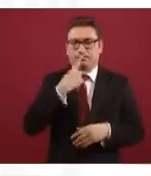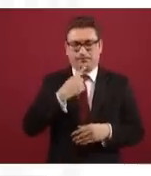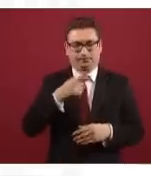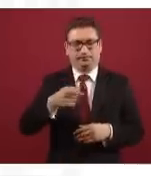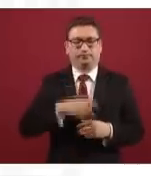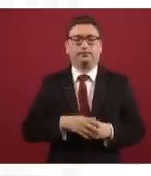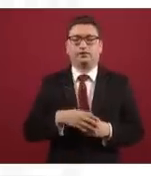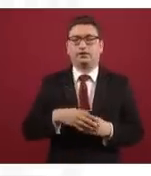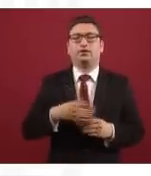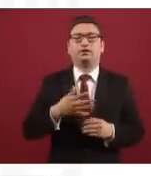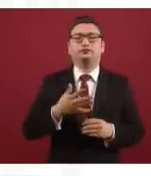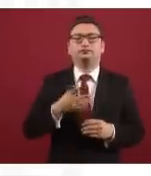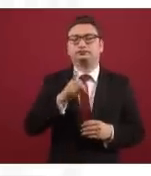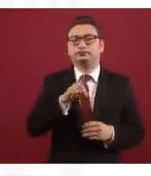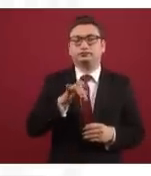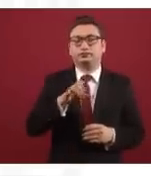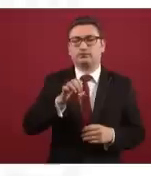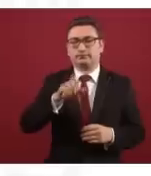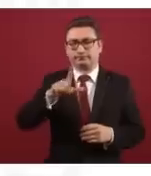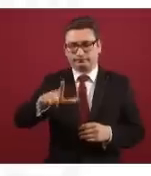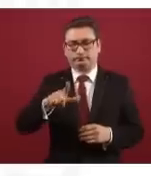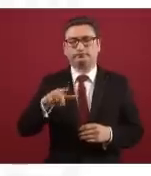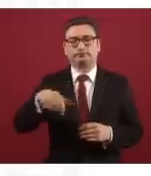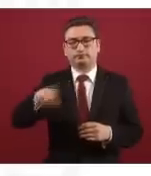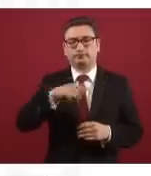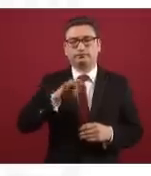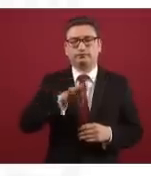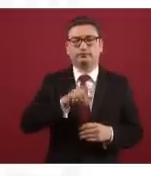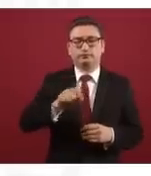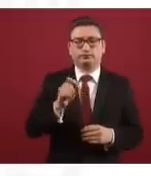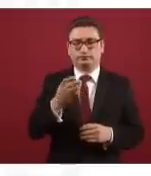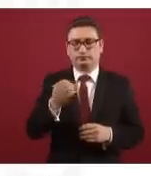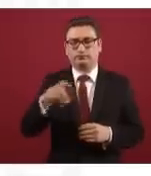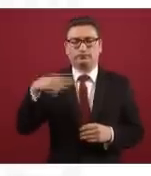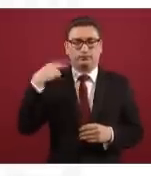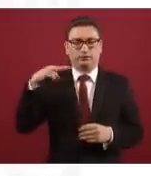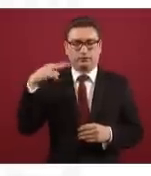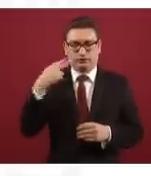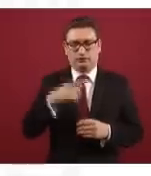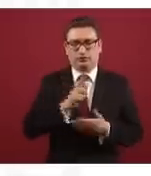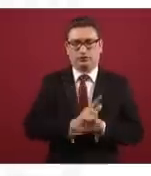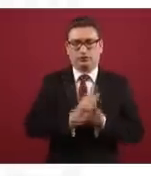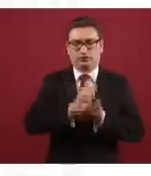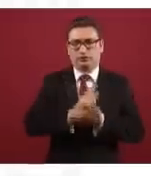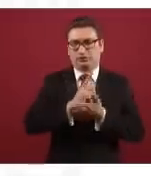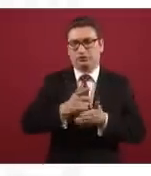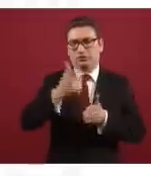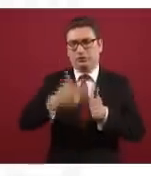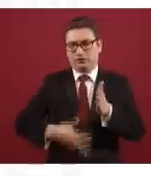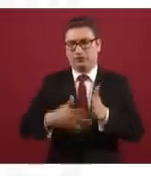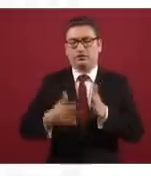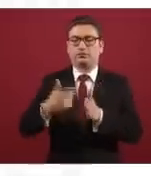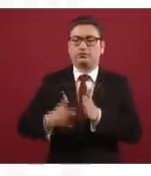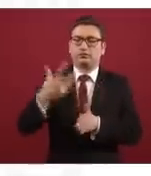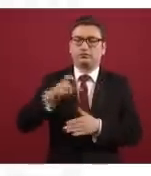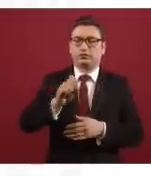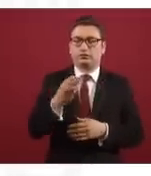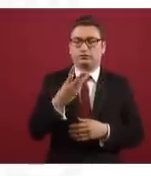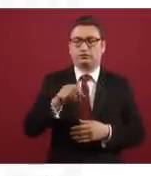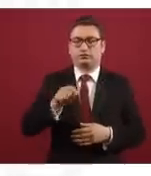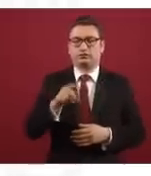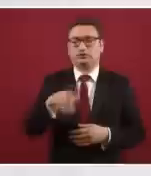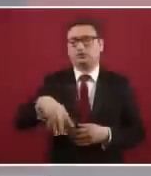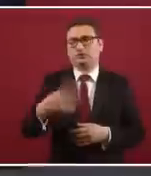la gasolina diésel a 19.29 en Veracruz por litro, la más baja, y la más alta a 23 pesos con